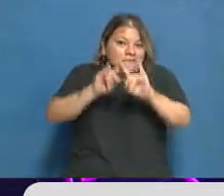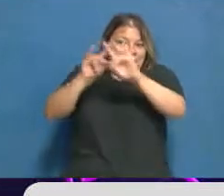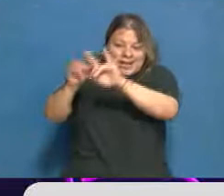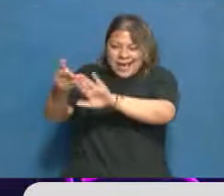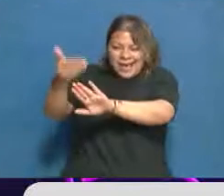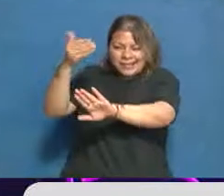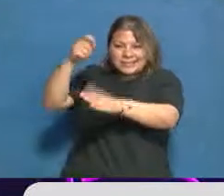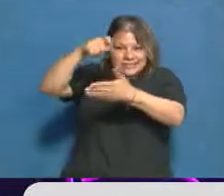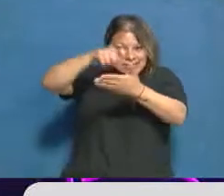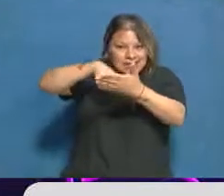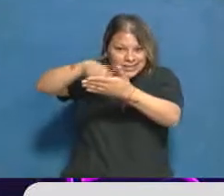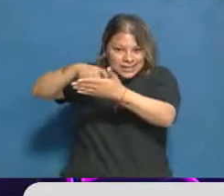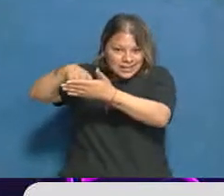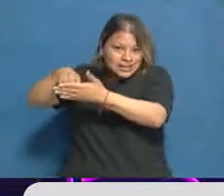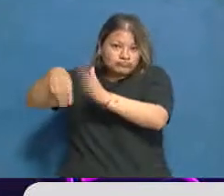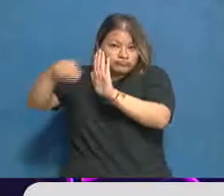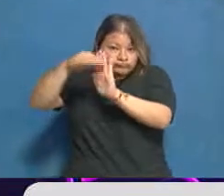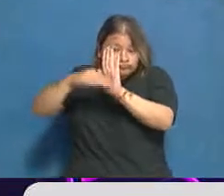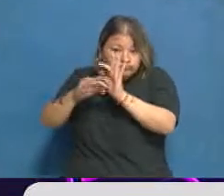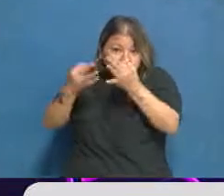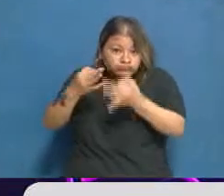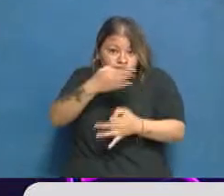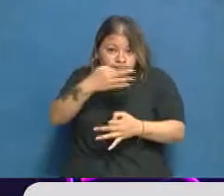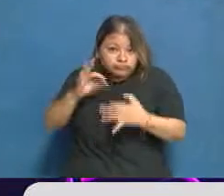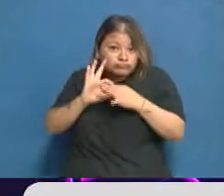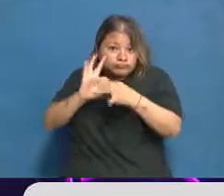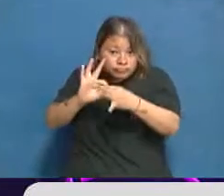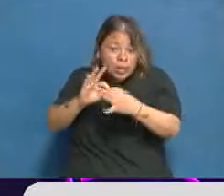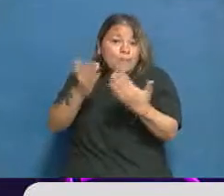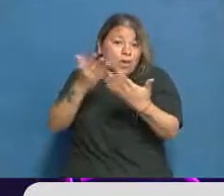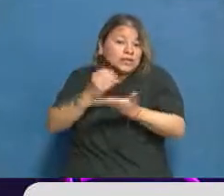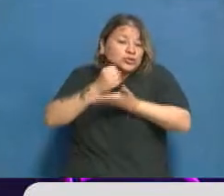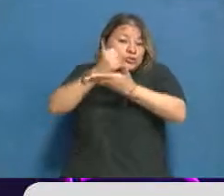y que quedaban, digamos, con los requisitos para poder contar con este beneficio.